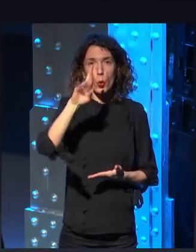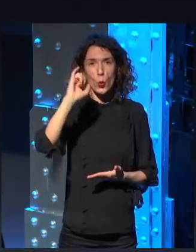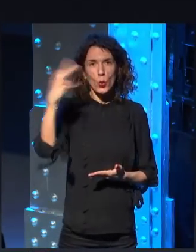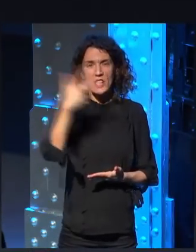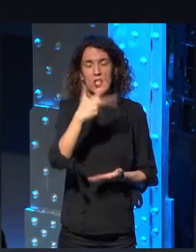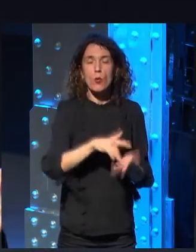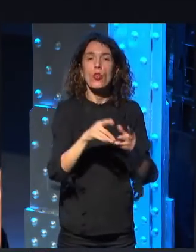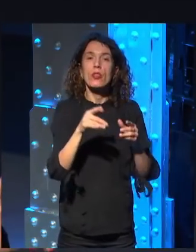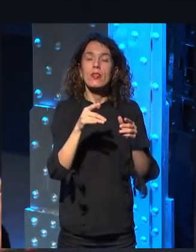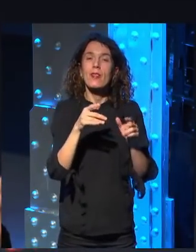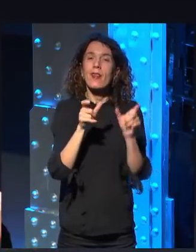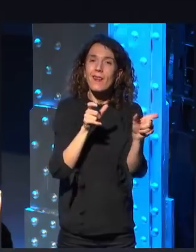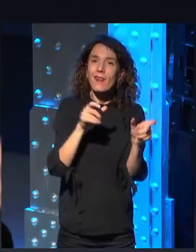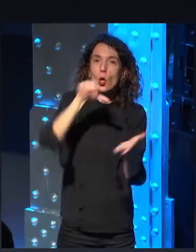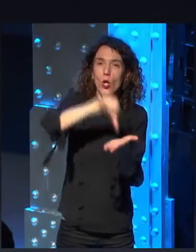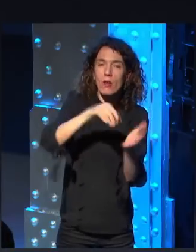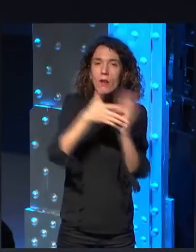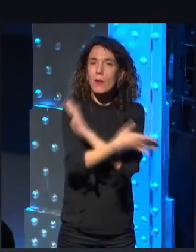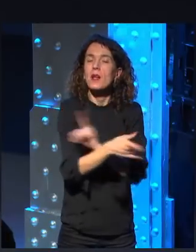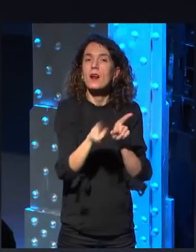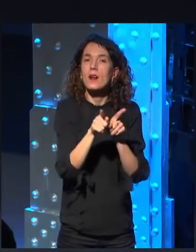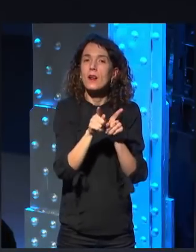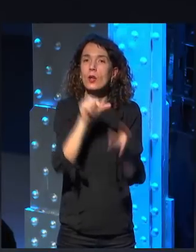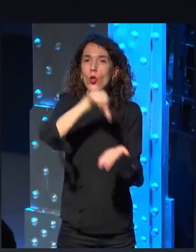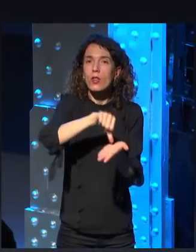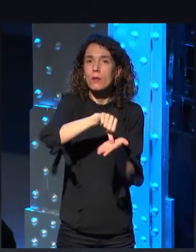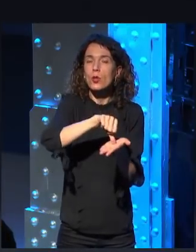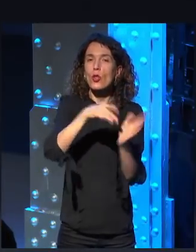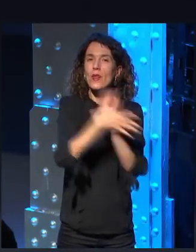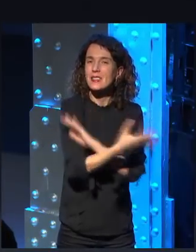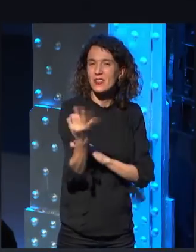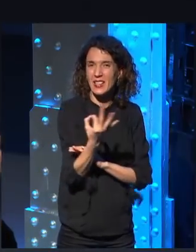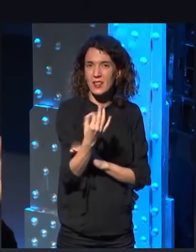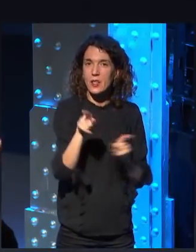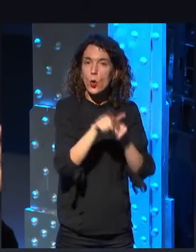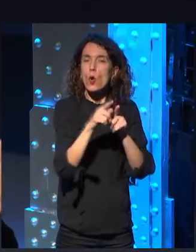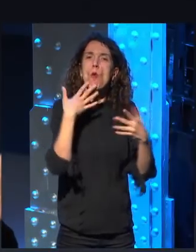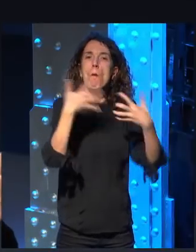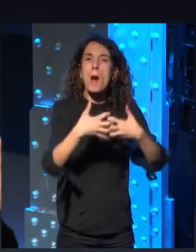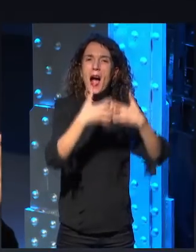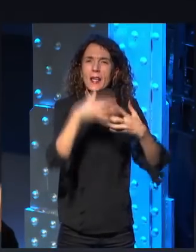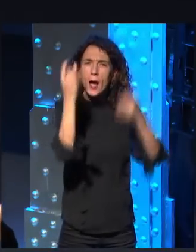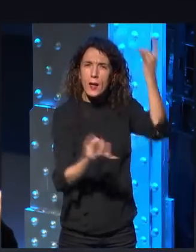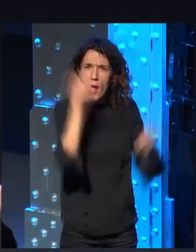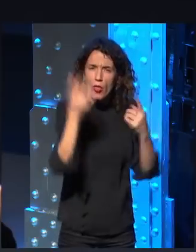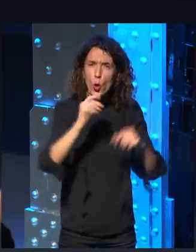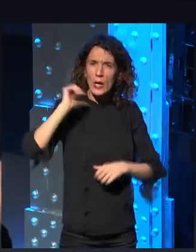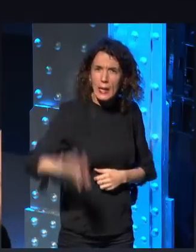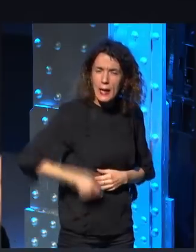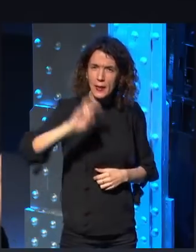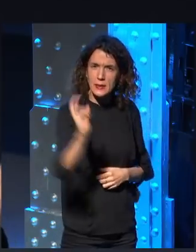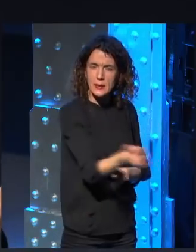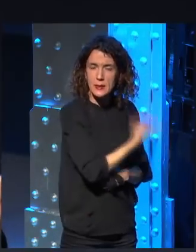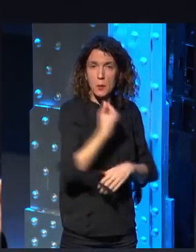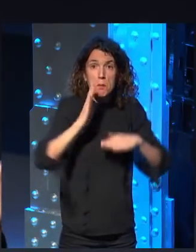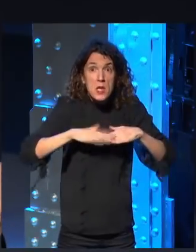ciudad que a mí me plantea dudas. Dice, una definición de ciudad es que se trata de una máquina de creación de riqueza que